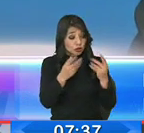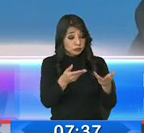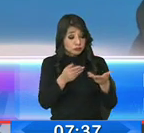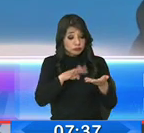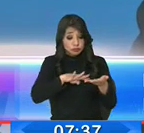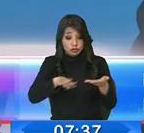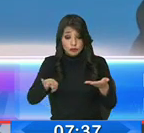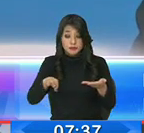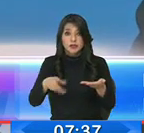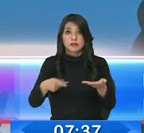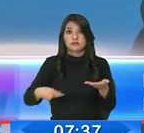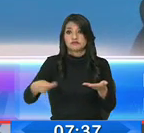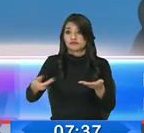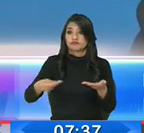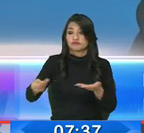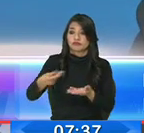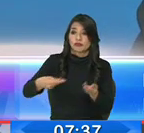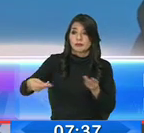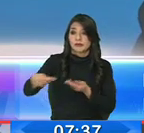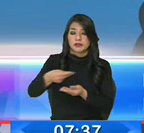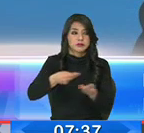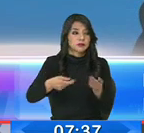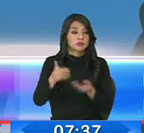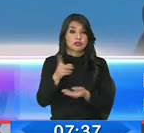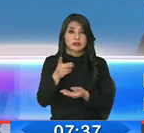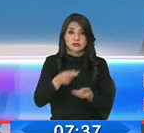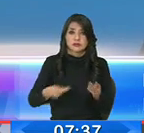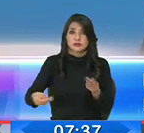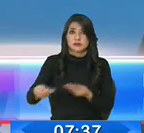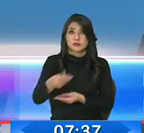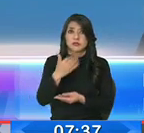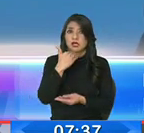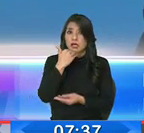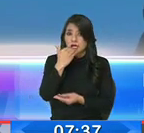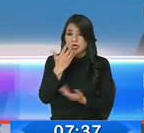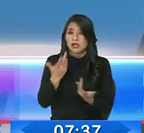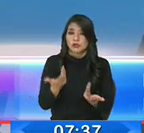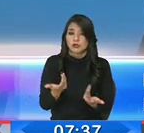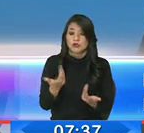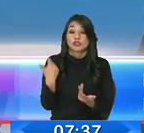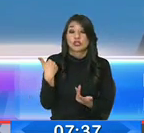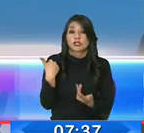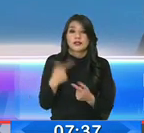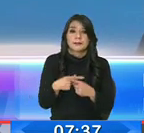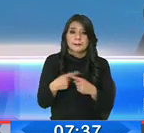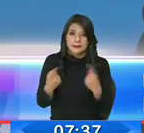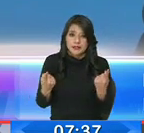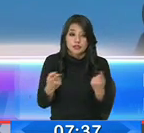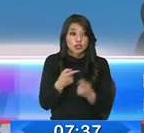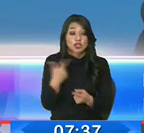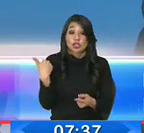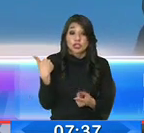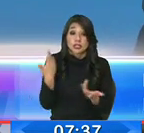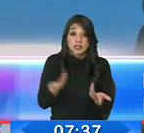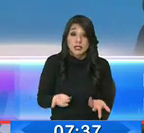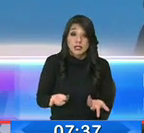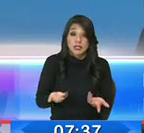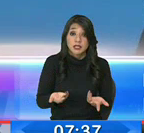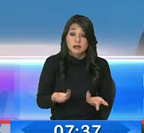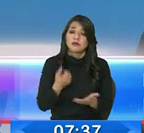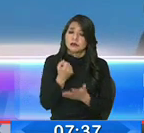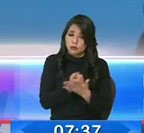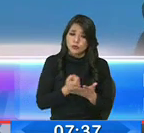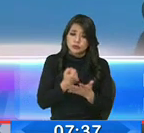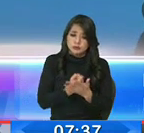sobra o lo que no necesita, por lo menos con el que no tiene, pero templanza en el que no tiene, de luchar por